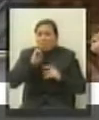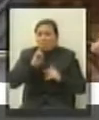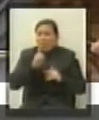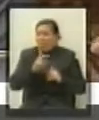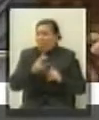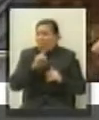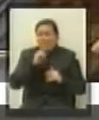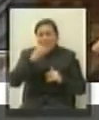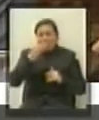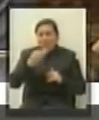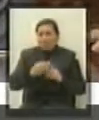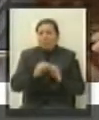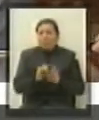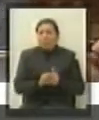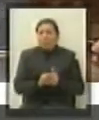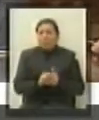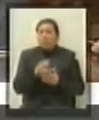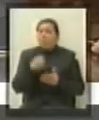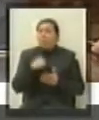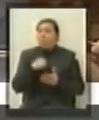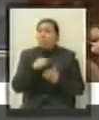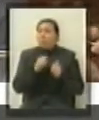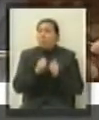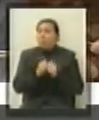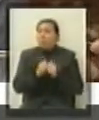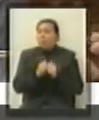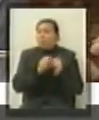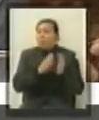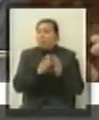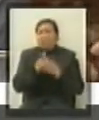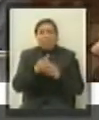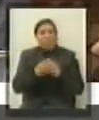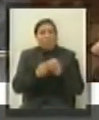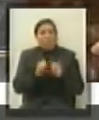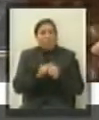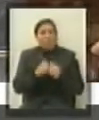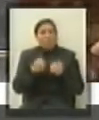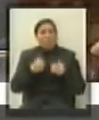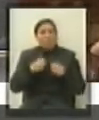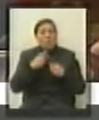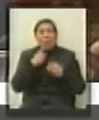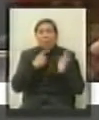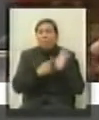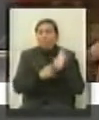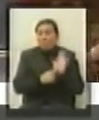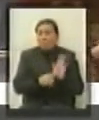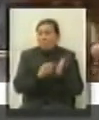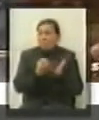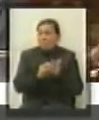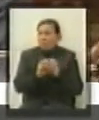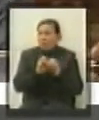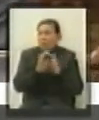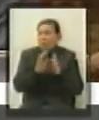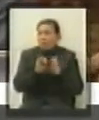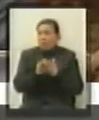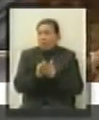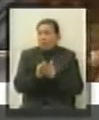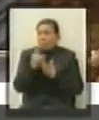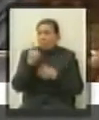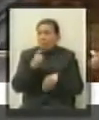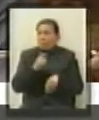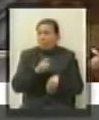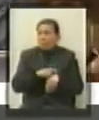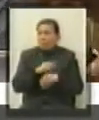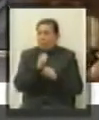Eso no es verdad, señores. Nosotros, con esa cronología de oficios, lo que hemos hecho es demostrar clarísimamente que desde el primer momento